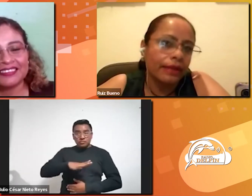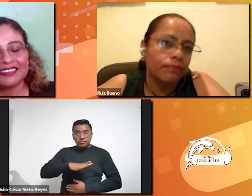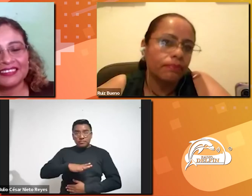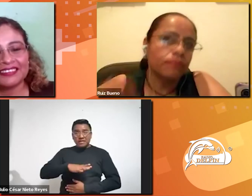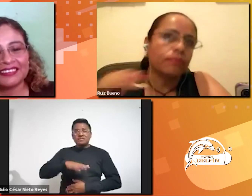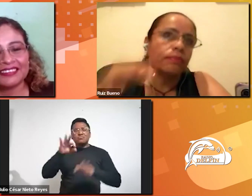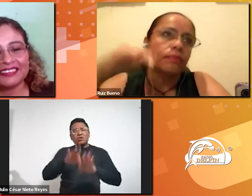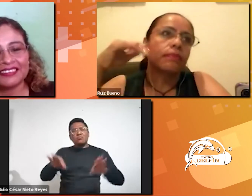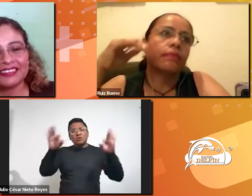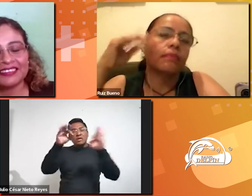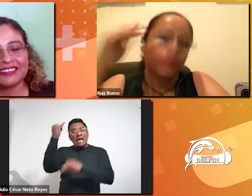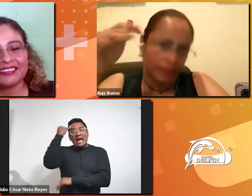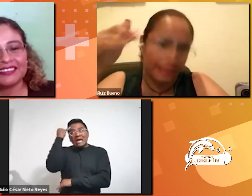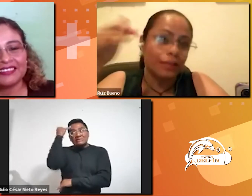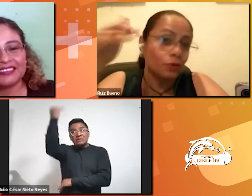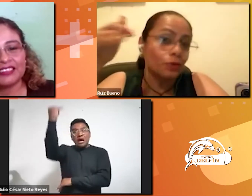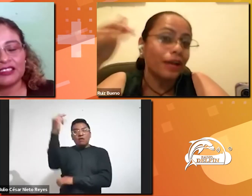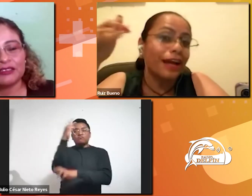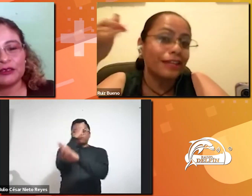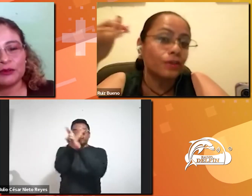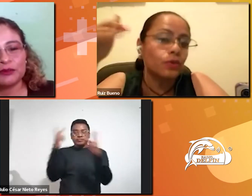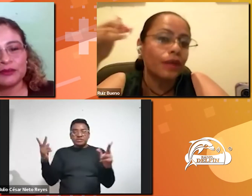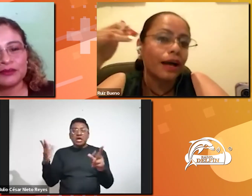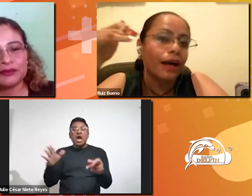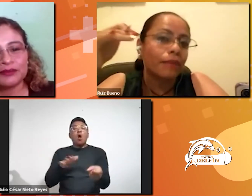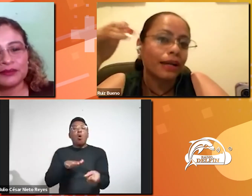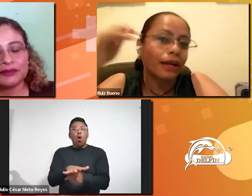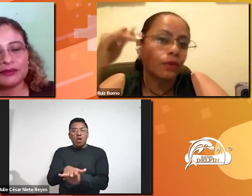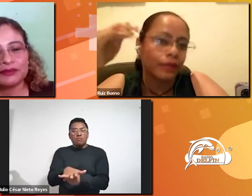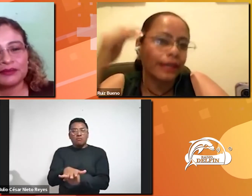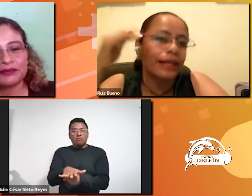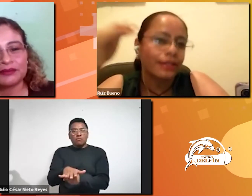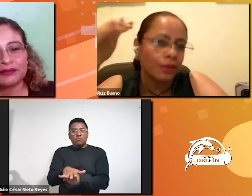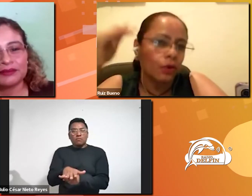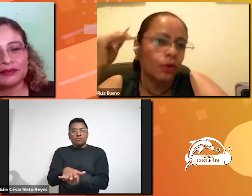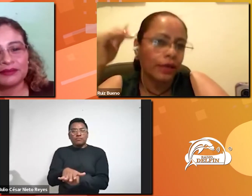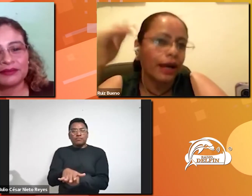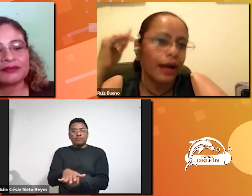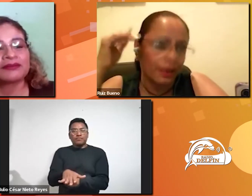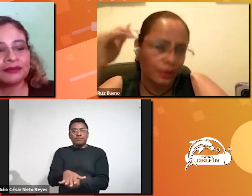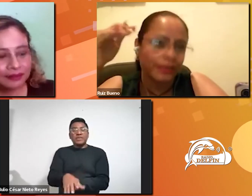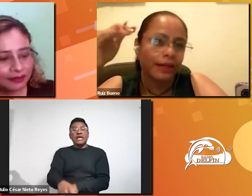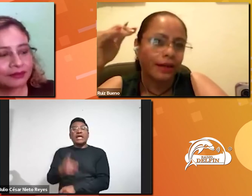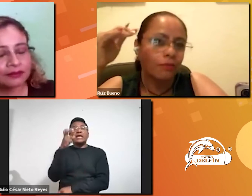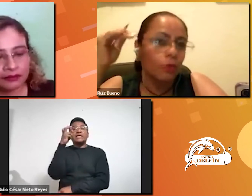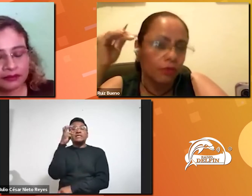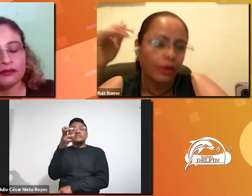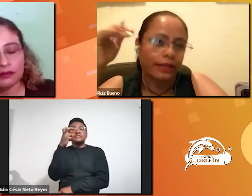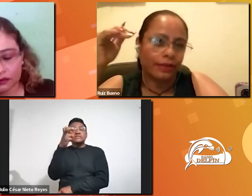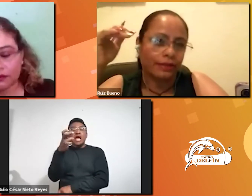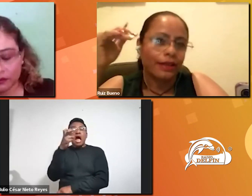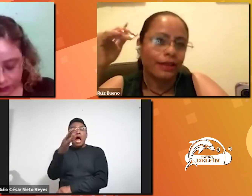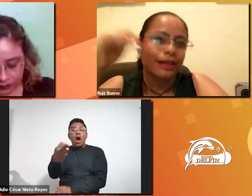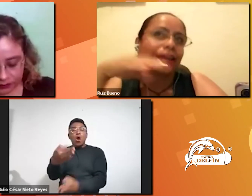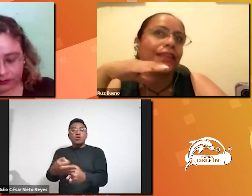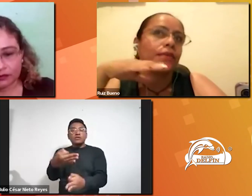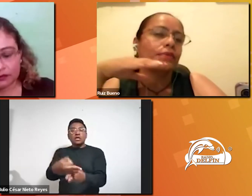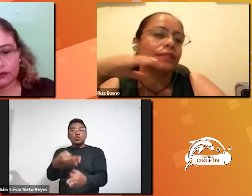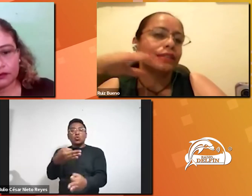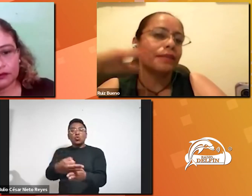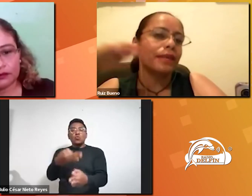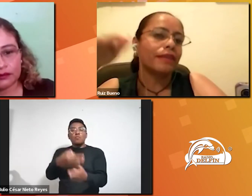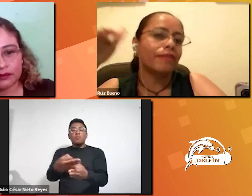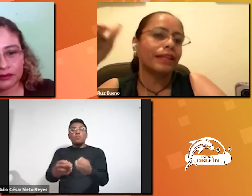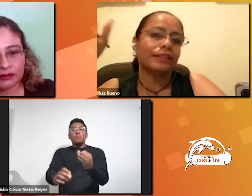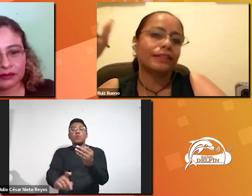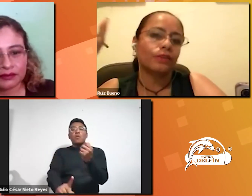de que esto es una mercadotecnia psicológica ahorita muy fuerte, que debemos